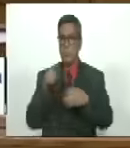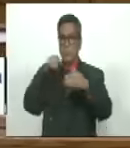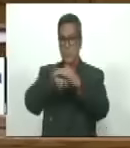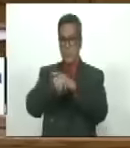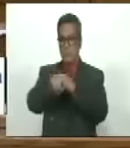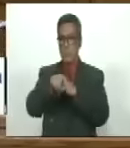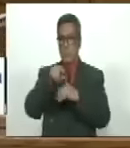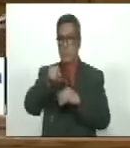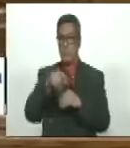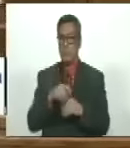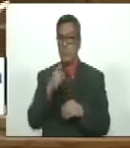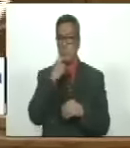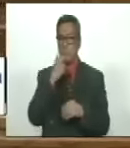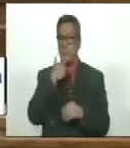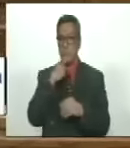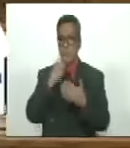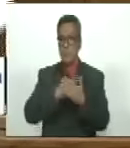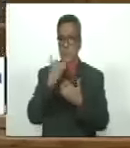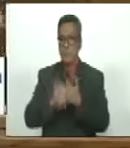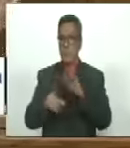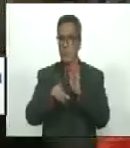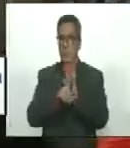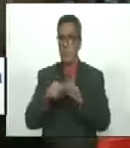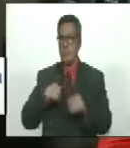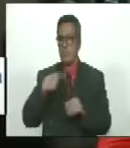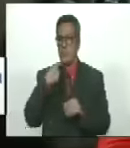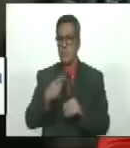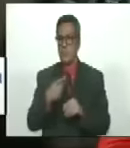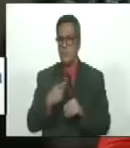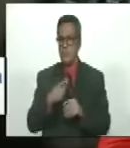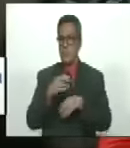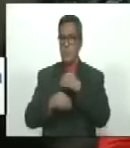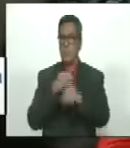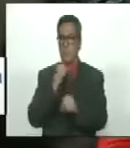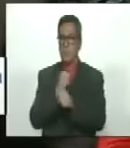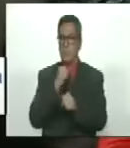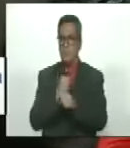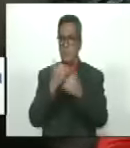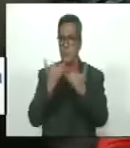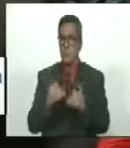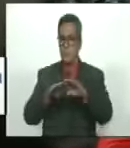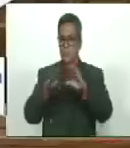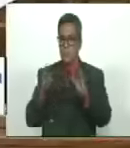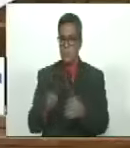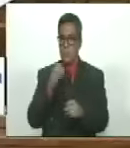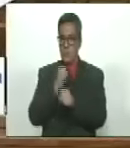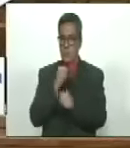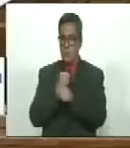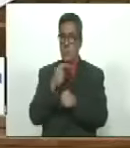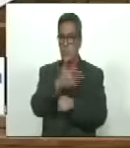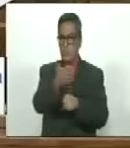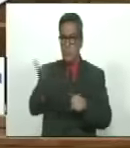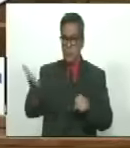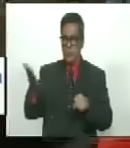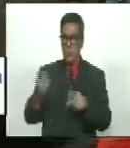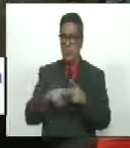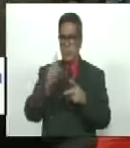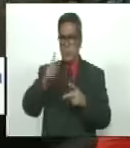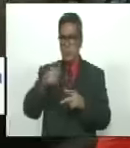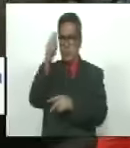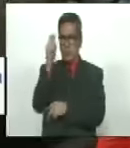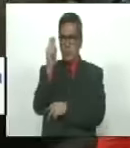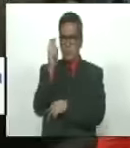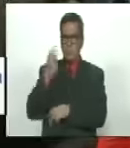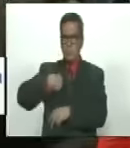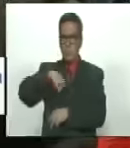incluir en este hermoso proyecto de ley. Les pido que los vayamos trabajando ahora las mesas y se desplieguen. Ustedes también, Alfonso, los